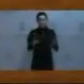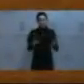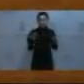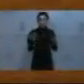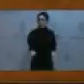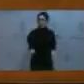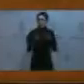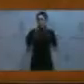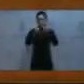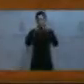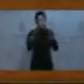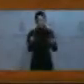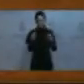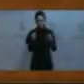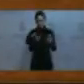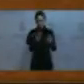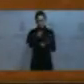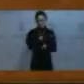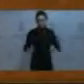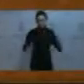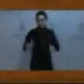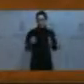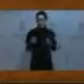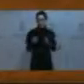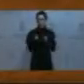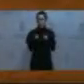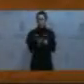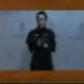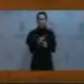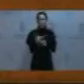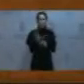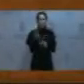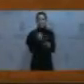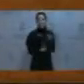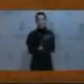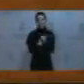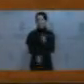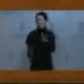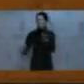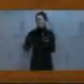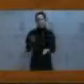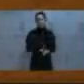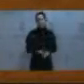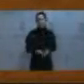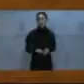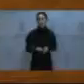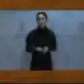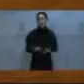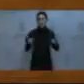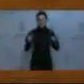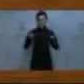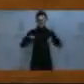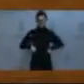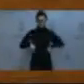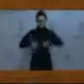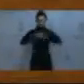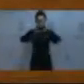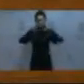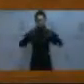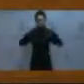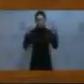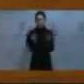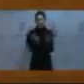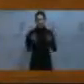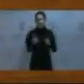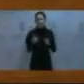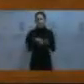Asturias añade al problema demográfico su situación económica. Y aquí es claro donde entra